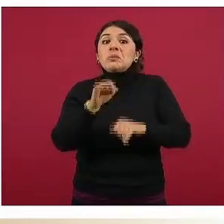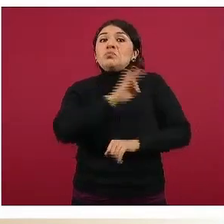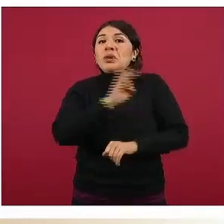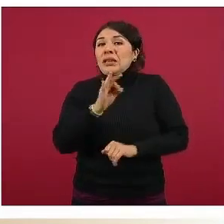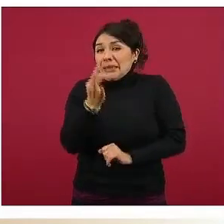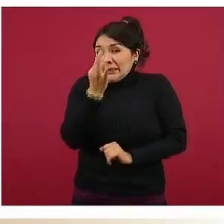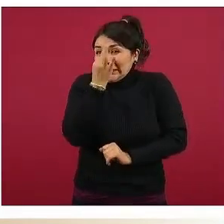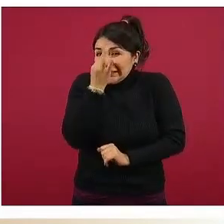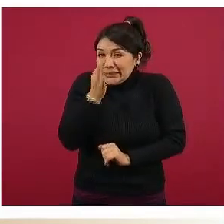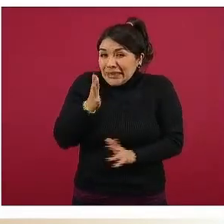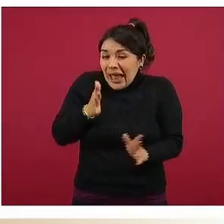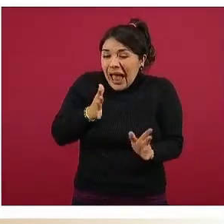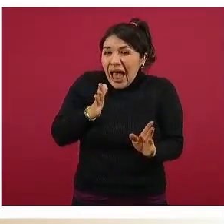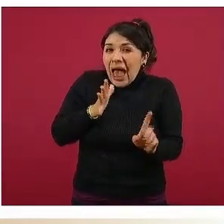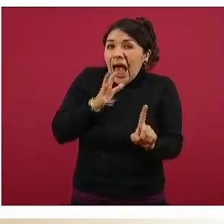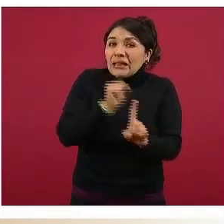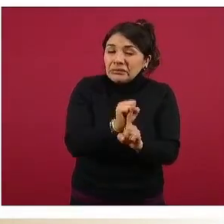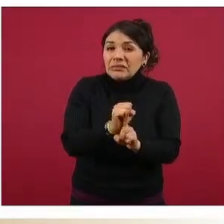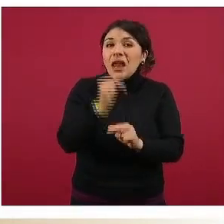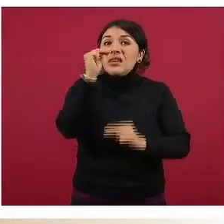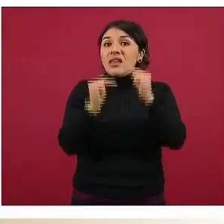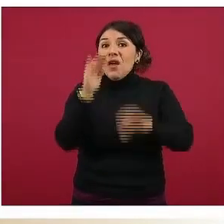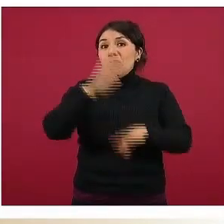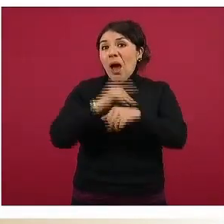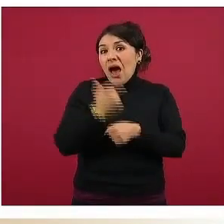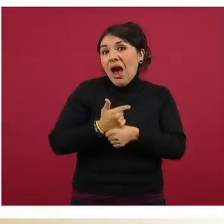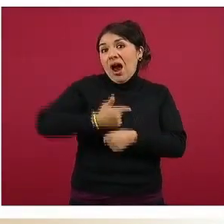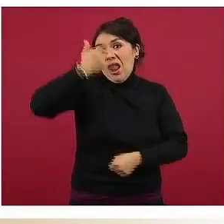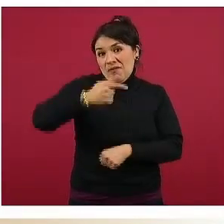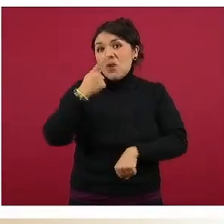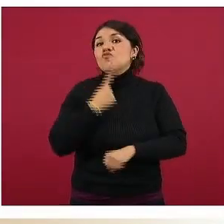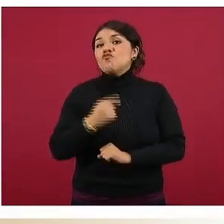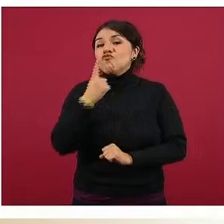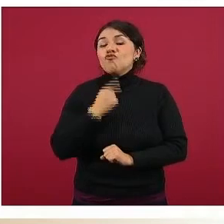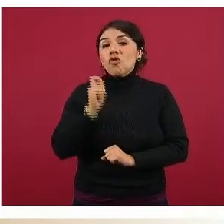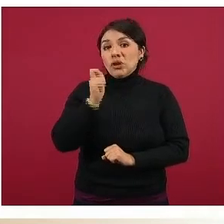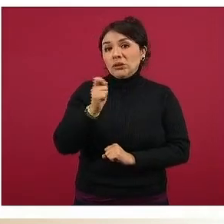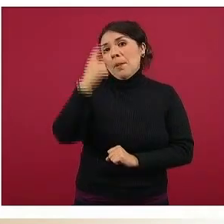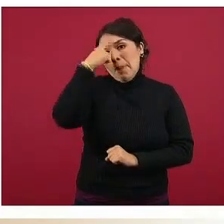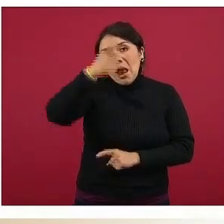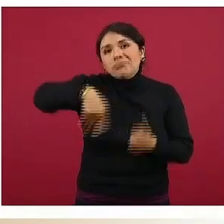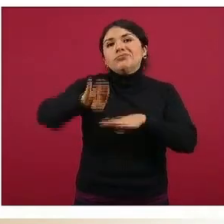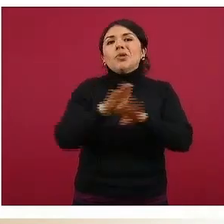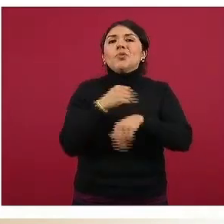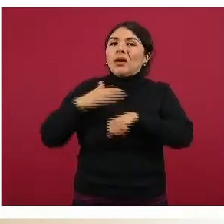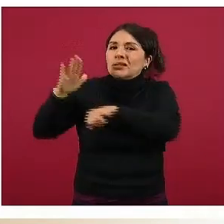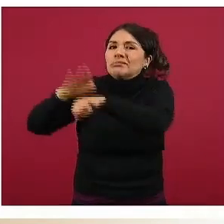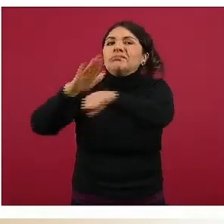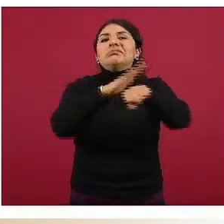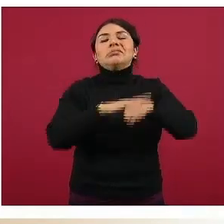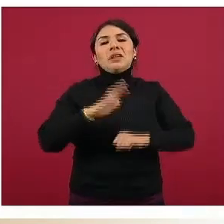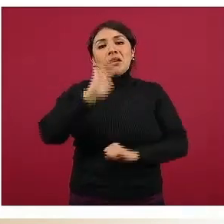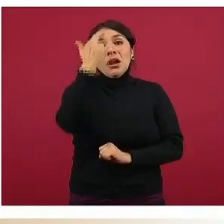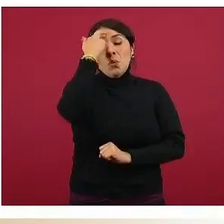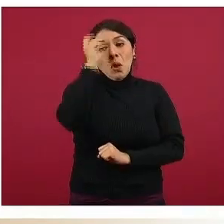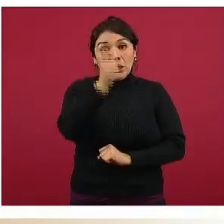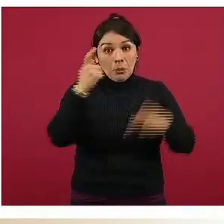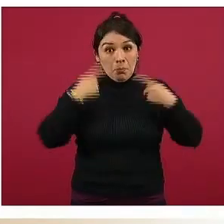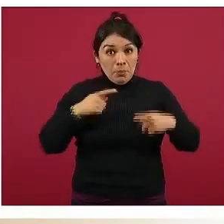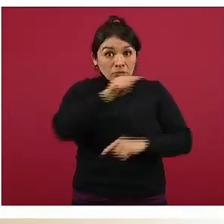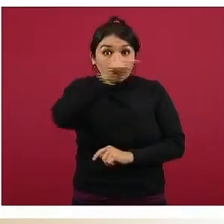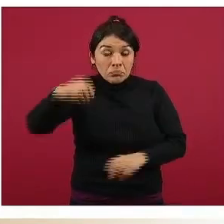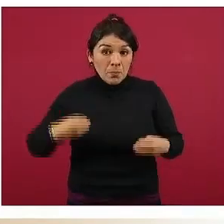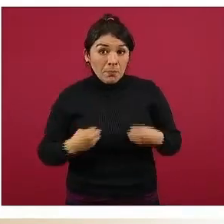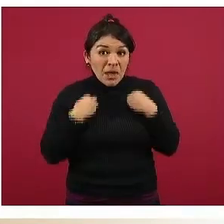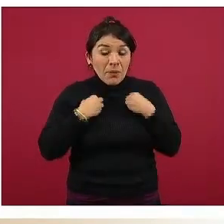cerca de un nivel máximo de riesgo, un poco para recordar que además de las personas que viven en las